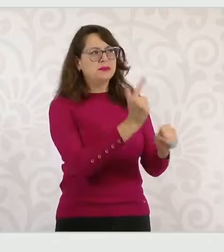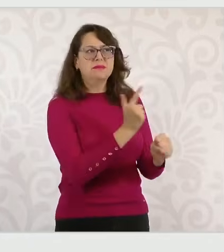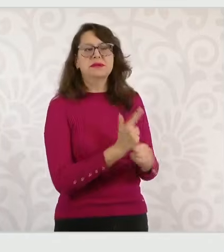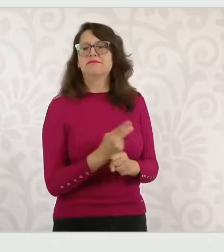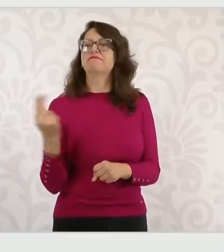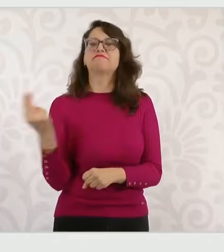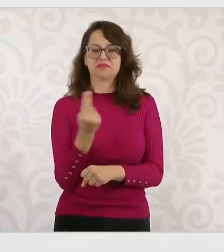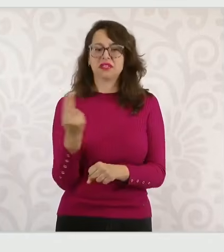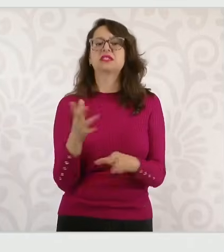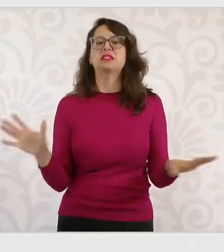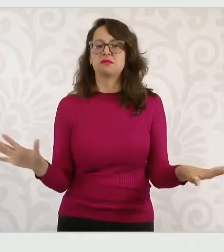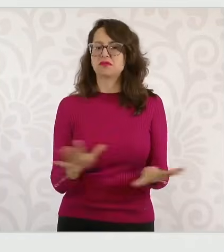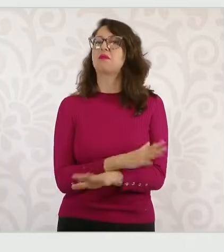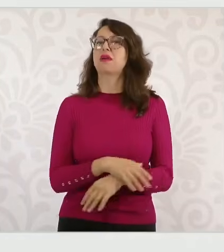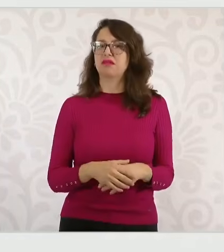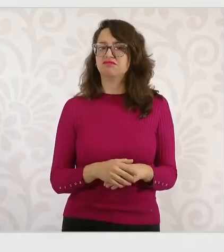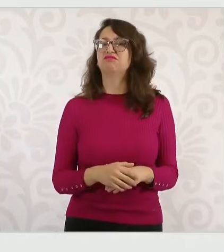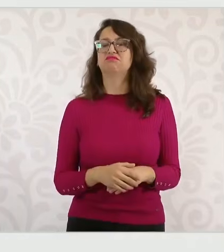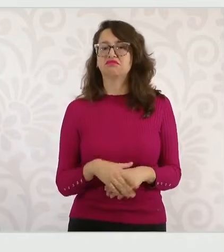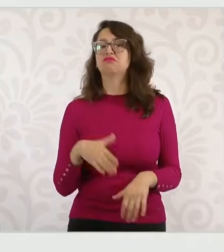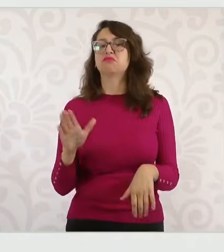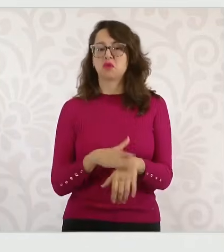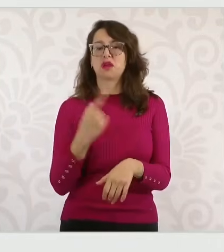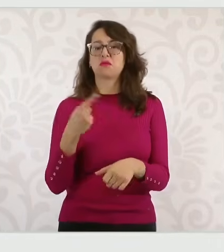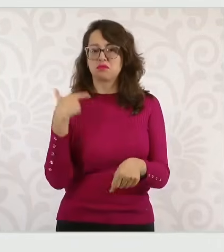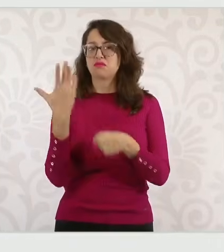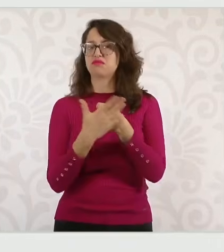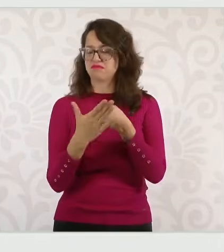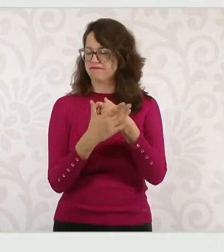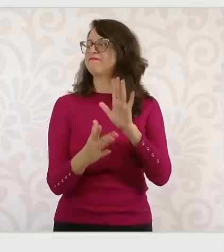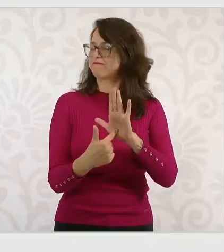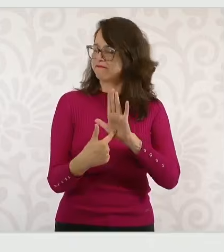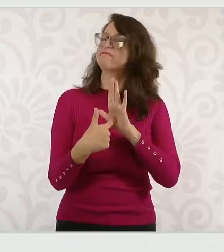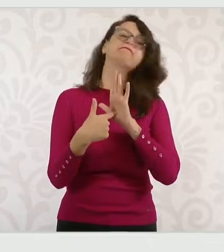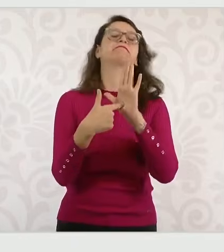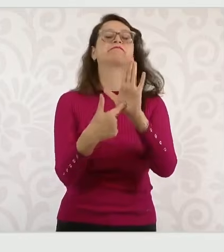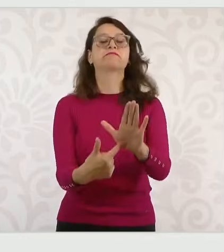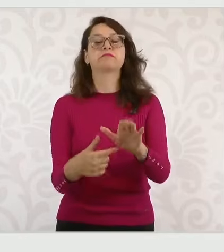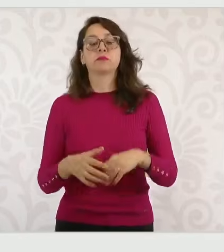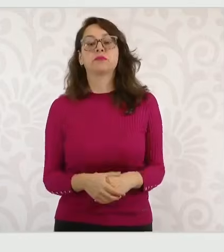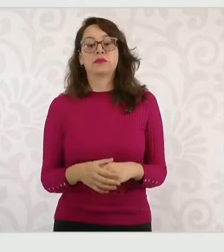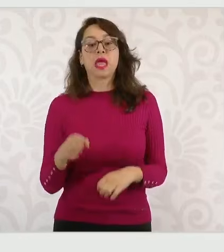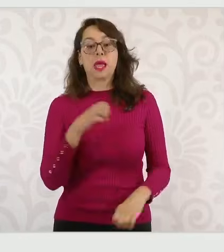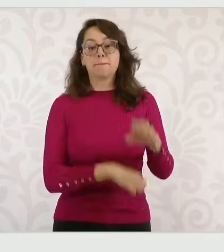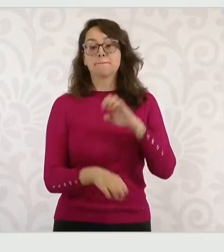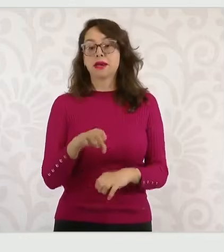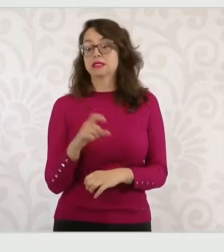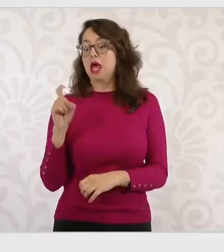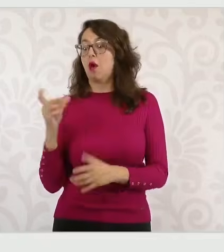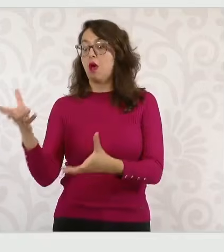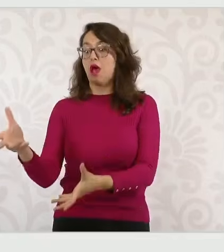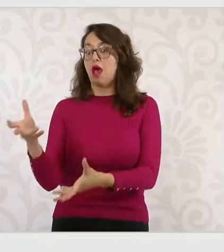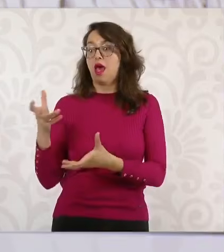Empresas, se los vamos a presentar, que para no pagar el agua, se transmitían el agua de una empresa a otra empresa, de